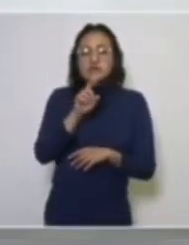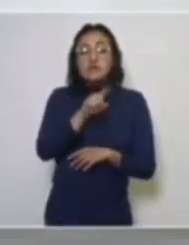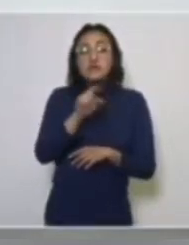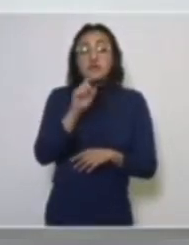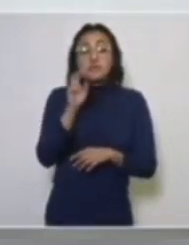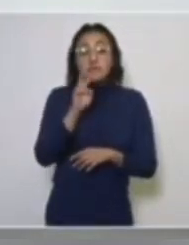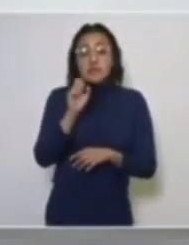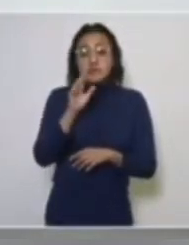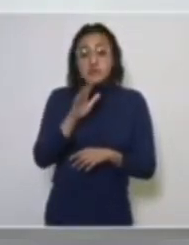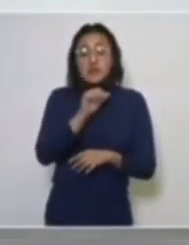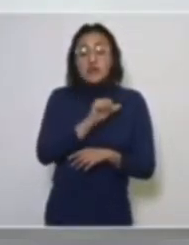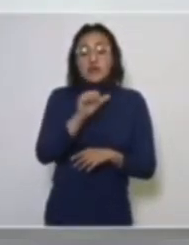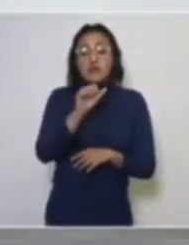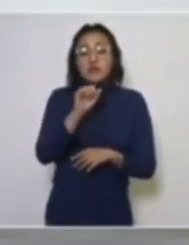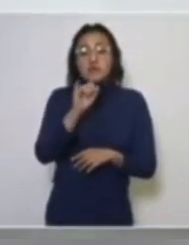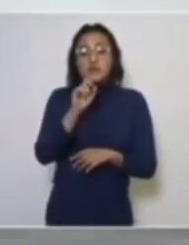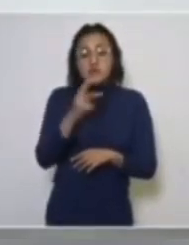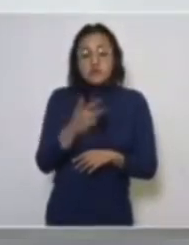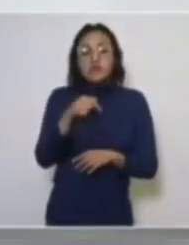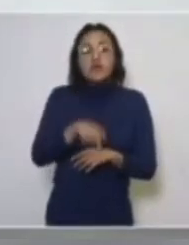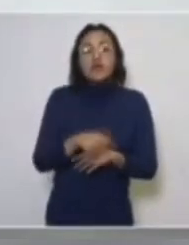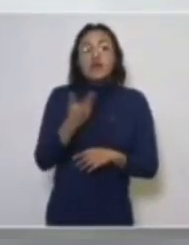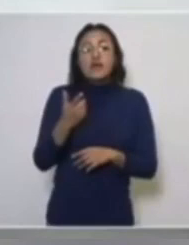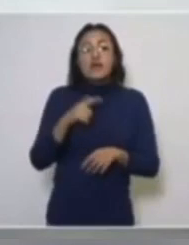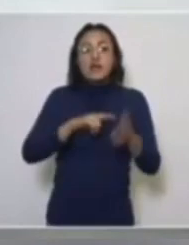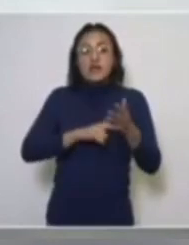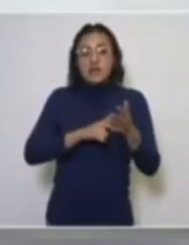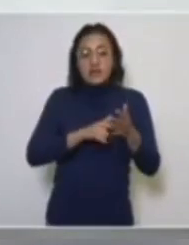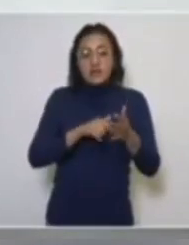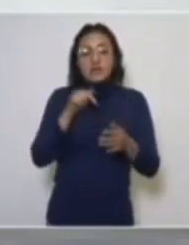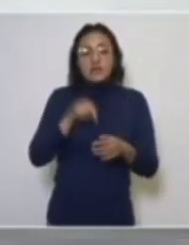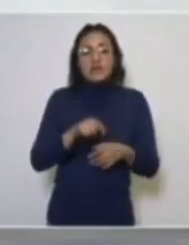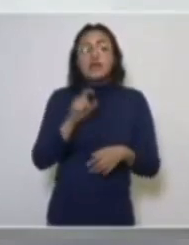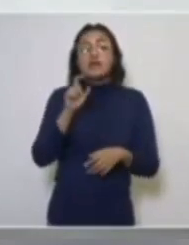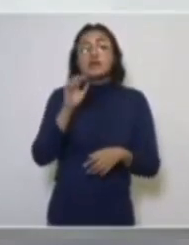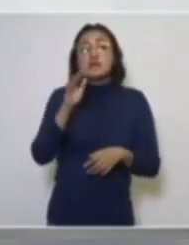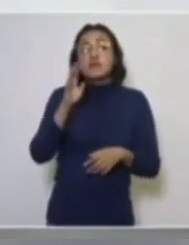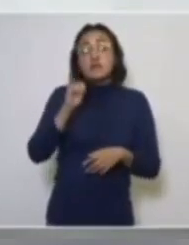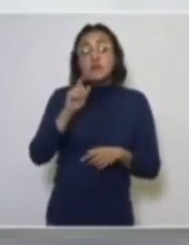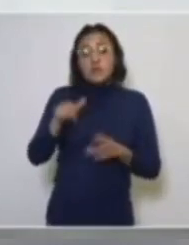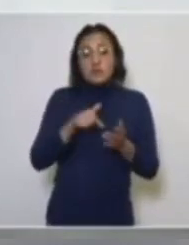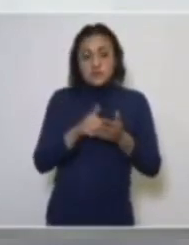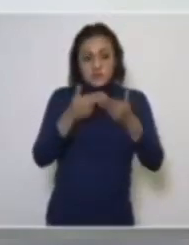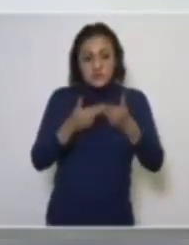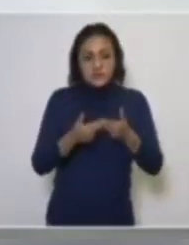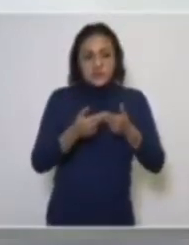con horario de 10 a 2 de la tarde. Y va a haber 59 sedes restantes que van a estar en centros.